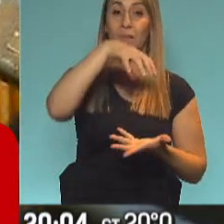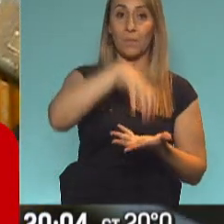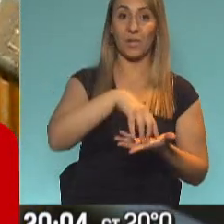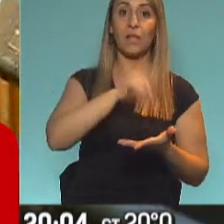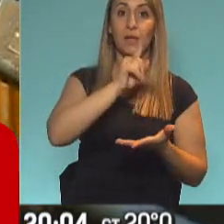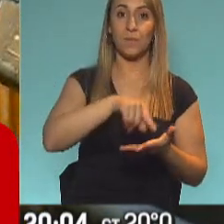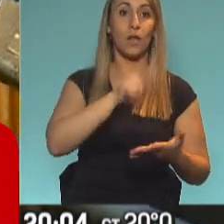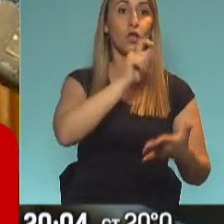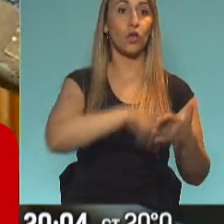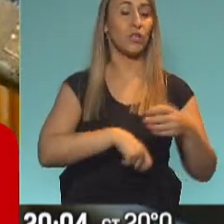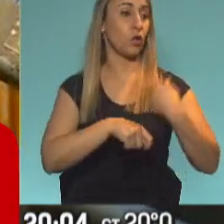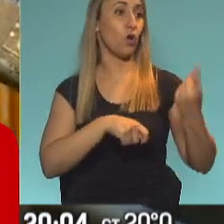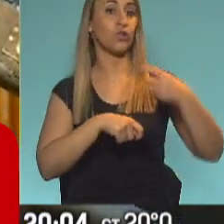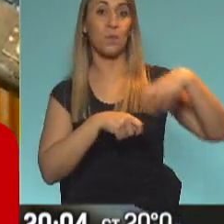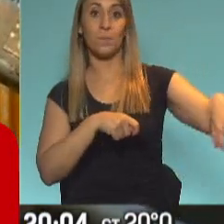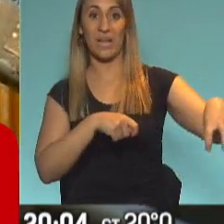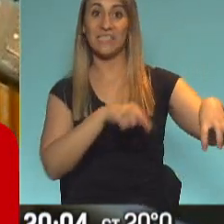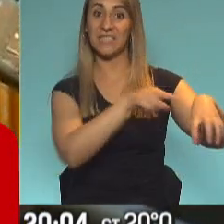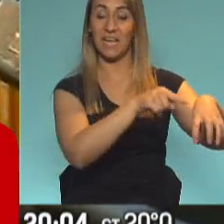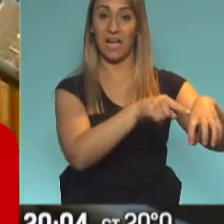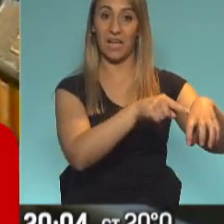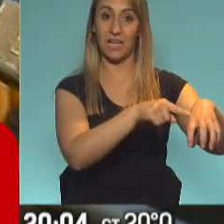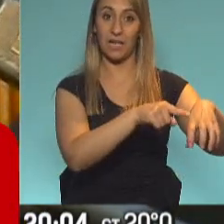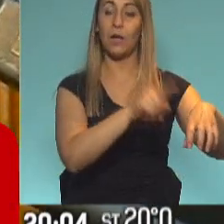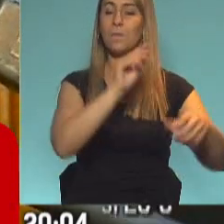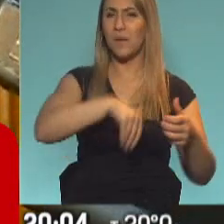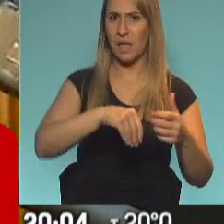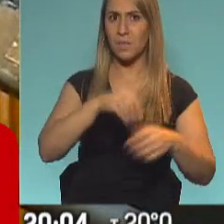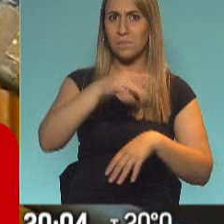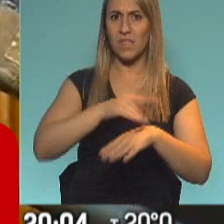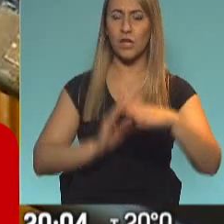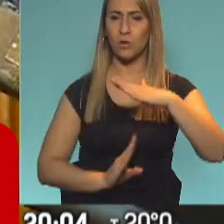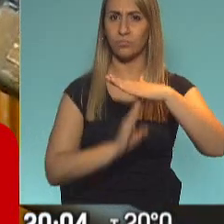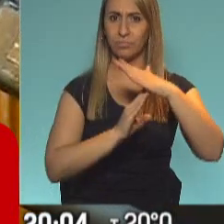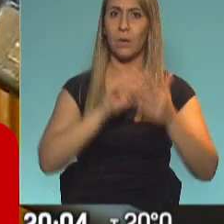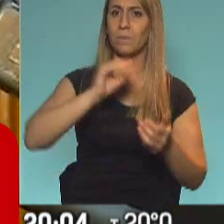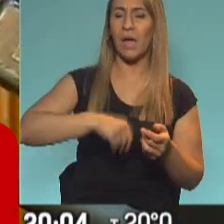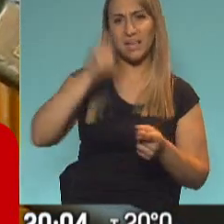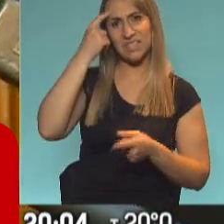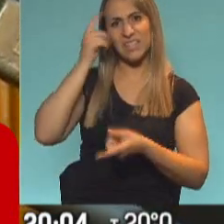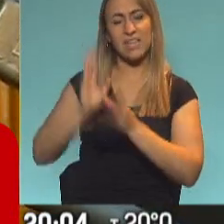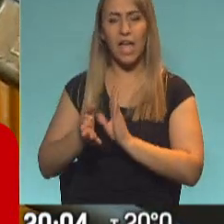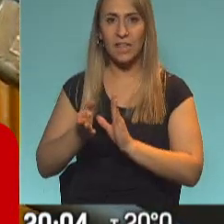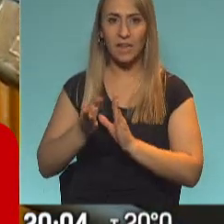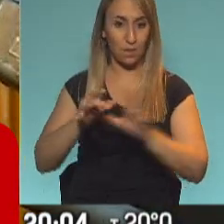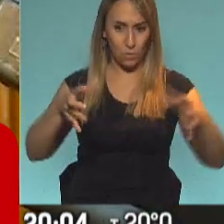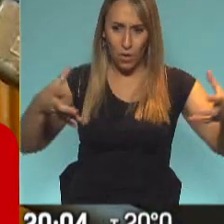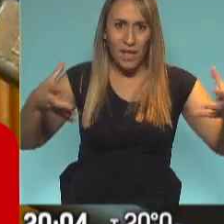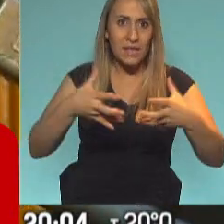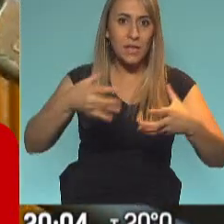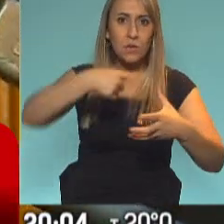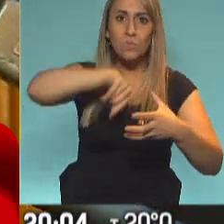otra empresa, subcontrató para que prestara, más el médico de cabecera, más la psiquiatra que atendía a Diego.